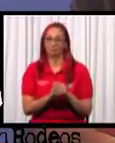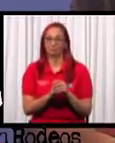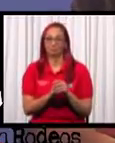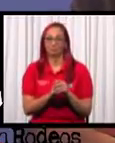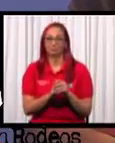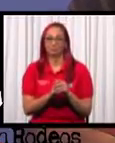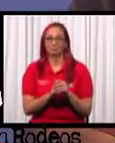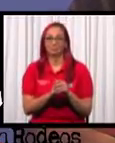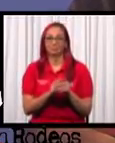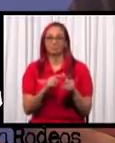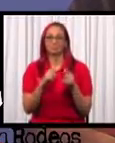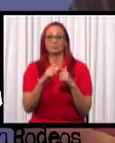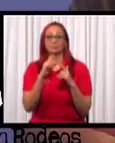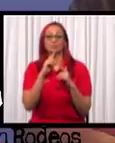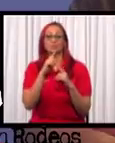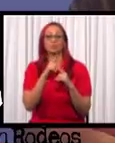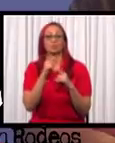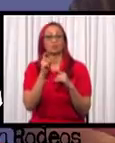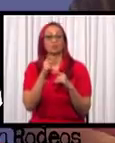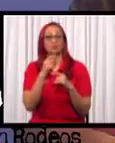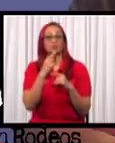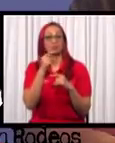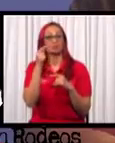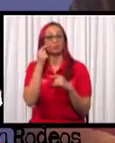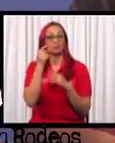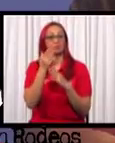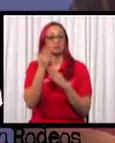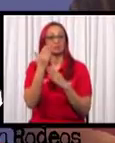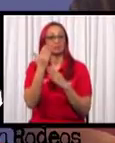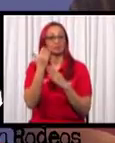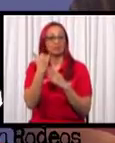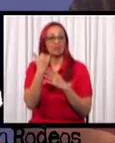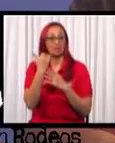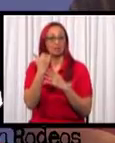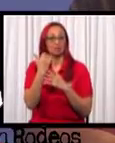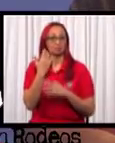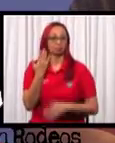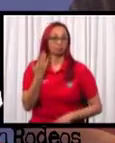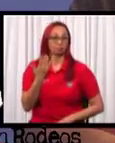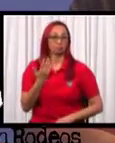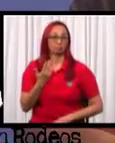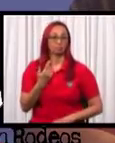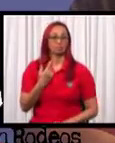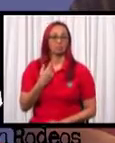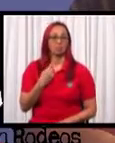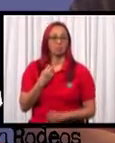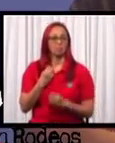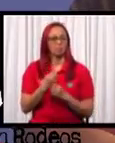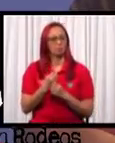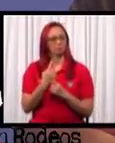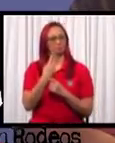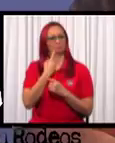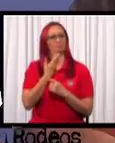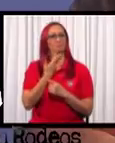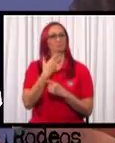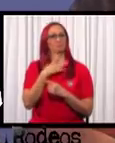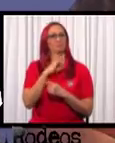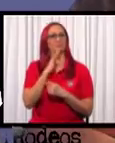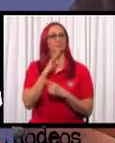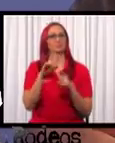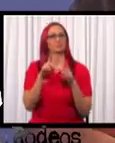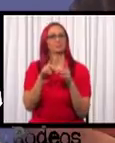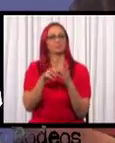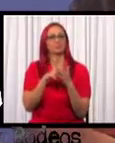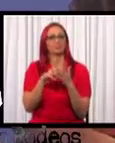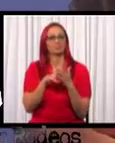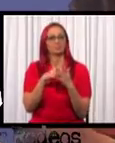que por cierto, tengo que decirlo, el gobierno pasado fue muy, muy ingrato y muy cruel con el sector arrocero y le hizo